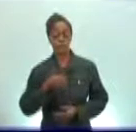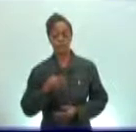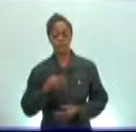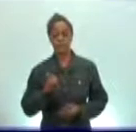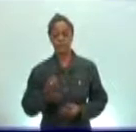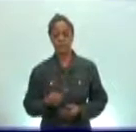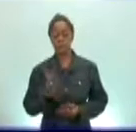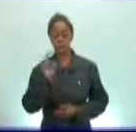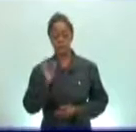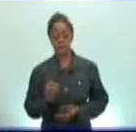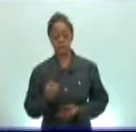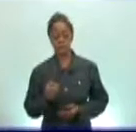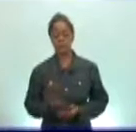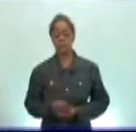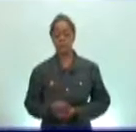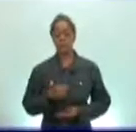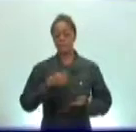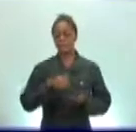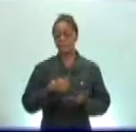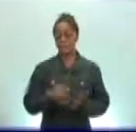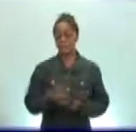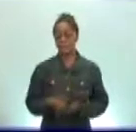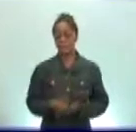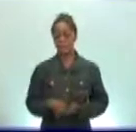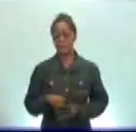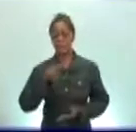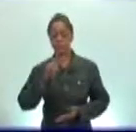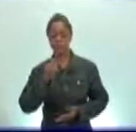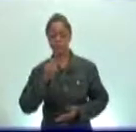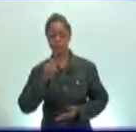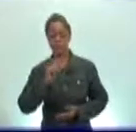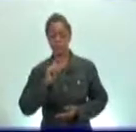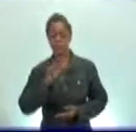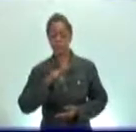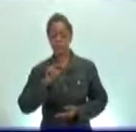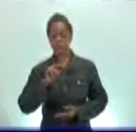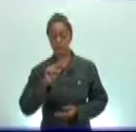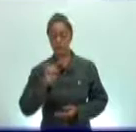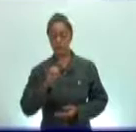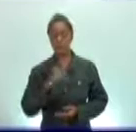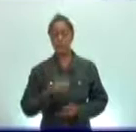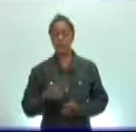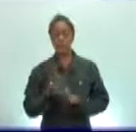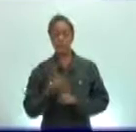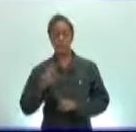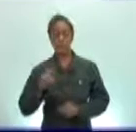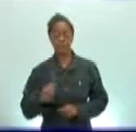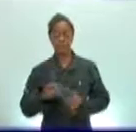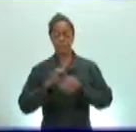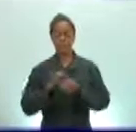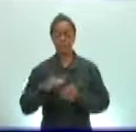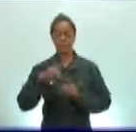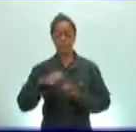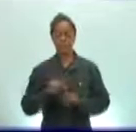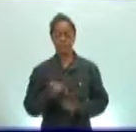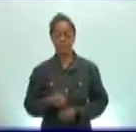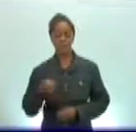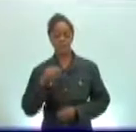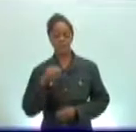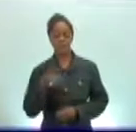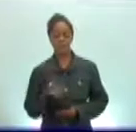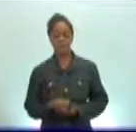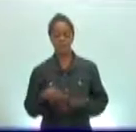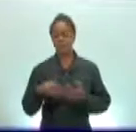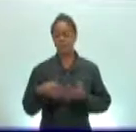las figuras. Y escribió Vanessa Villa Echevarría de la provincia de Guantánamo su opinión